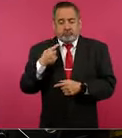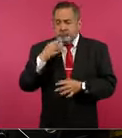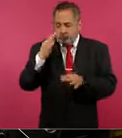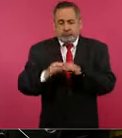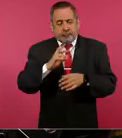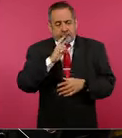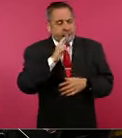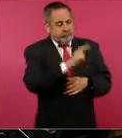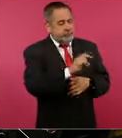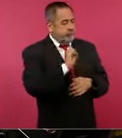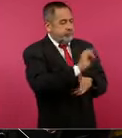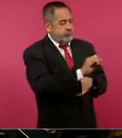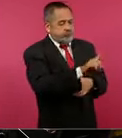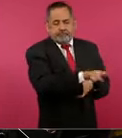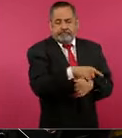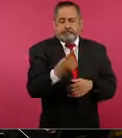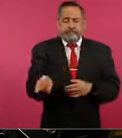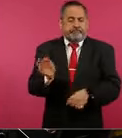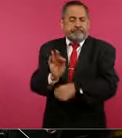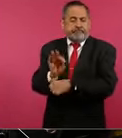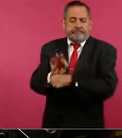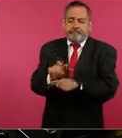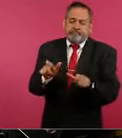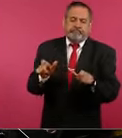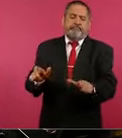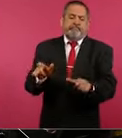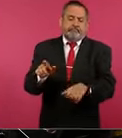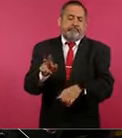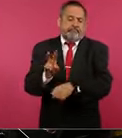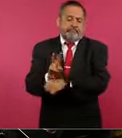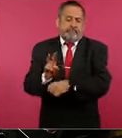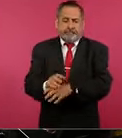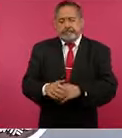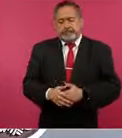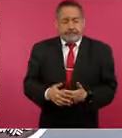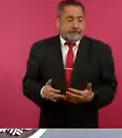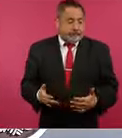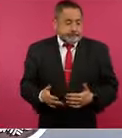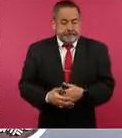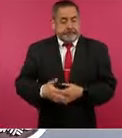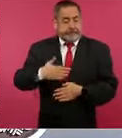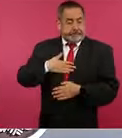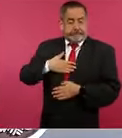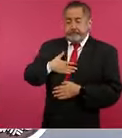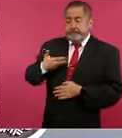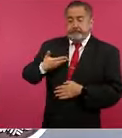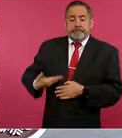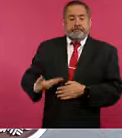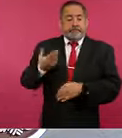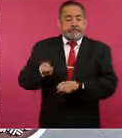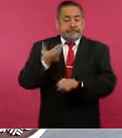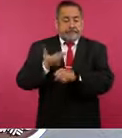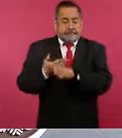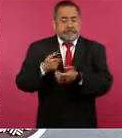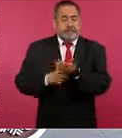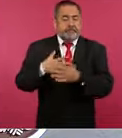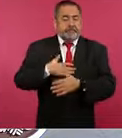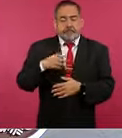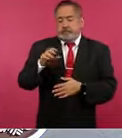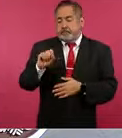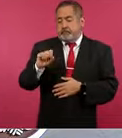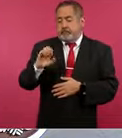se contacte con la persona candidata. A esta Secretaría y a la Secretaría de Gobernación nos